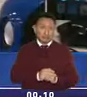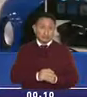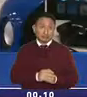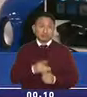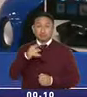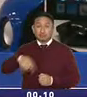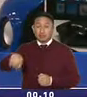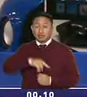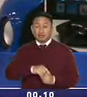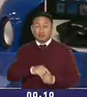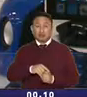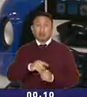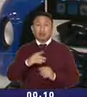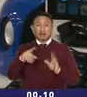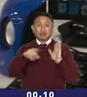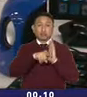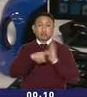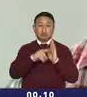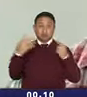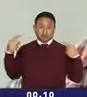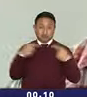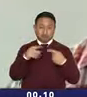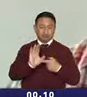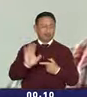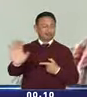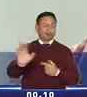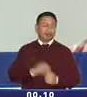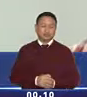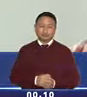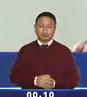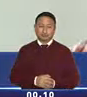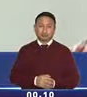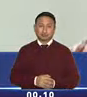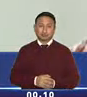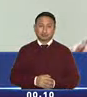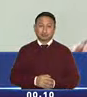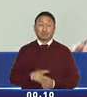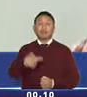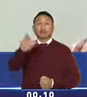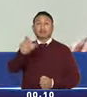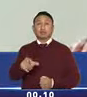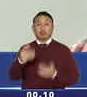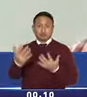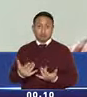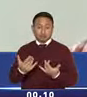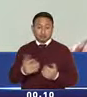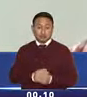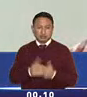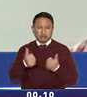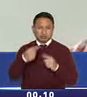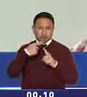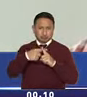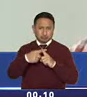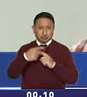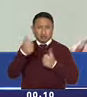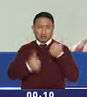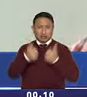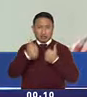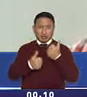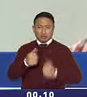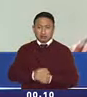rechazar todo tipo de agresión. No puede esperar en realidad el ciudadano nada positivo de un